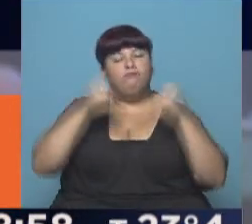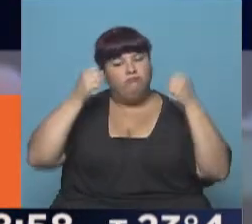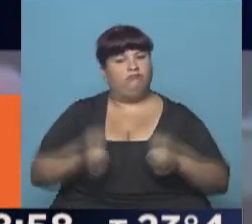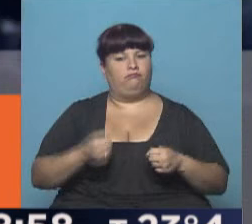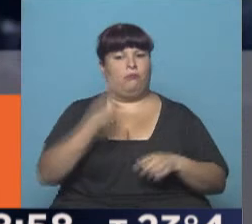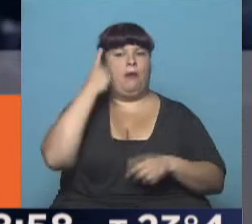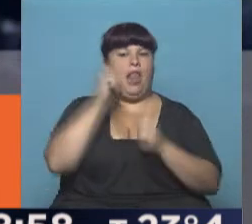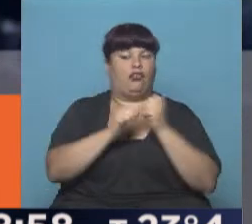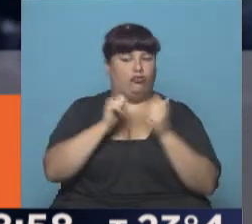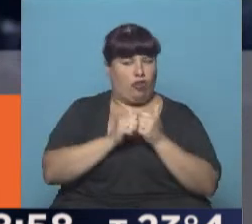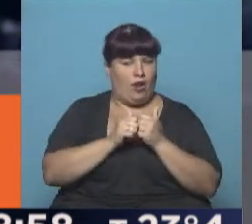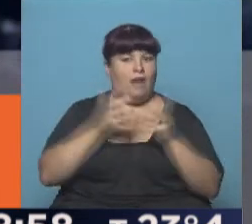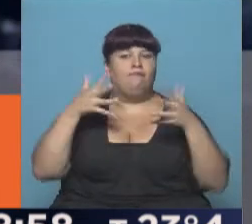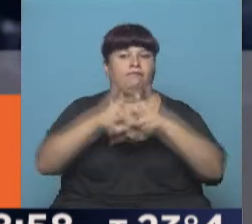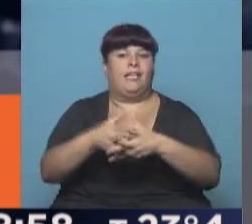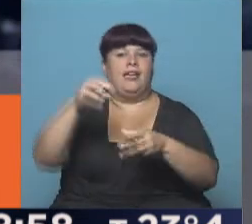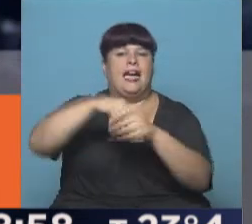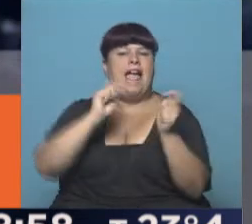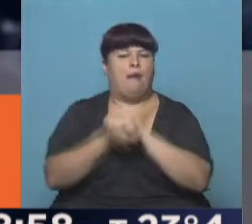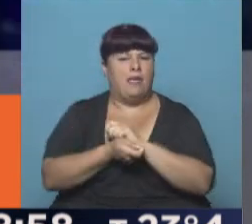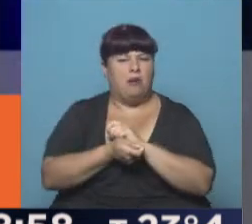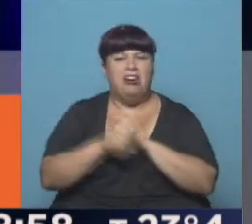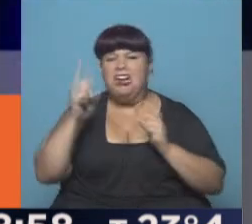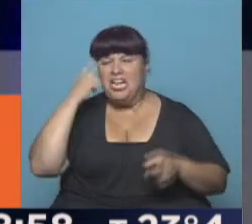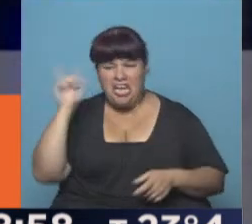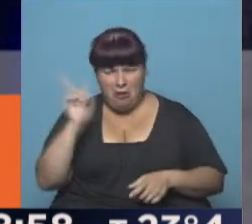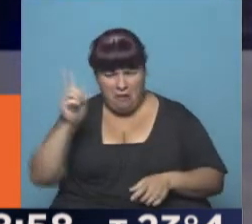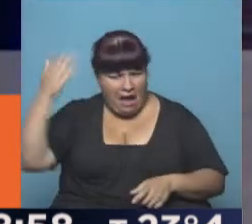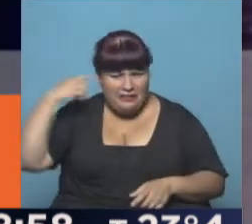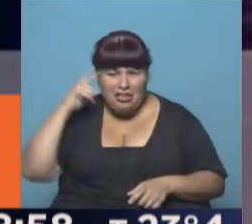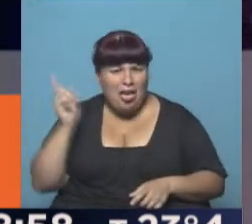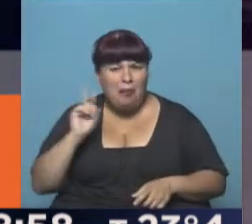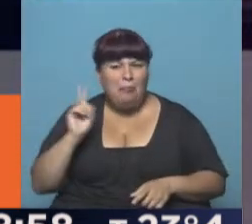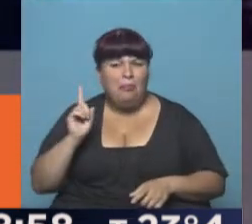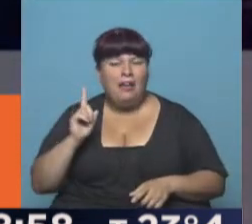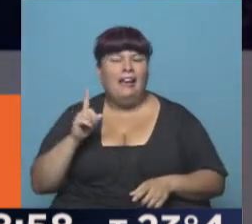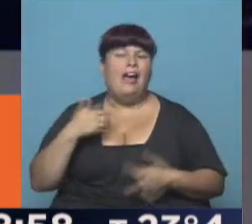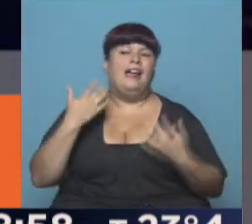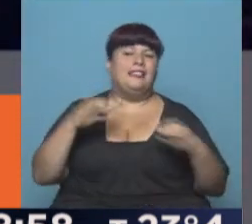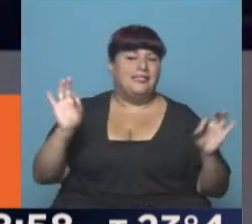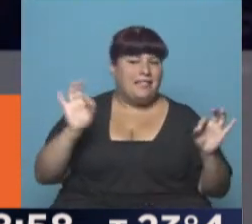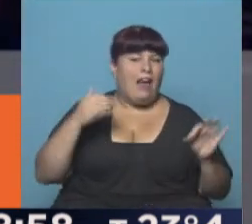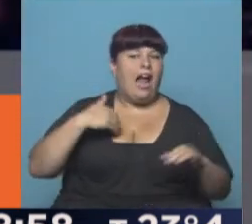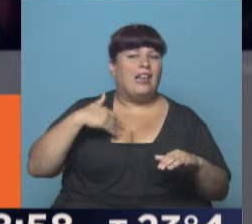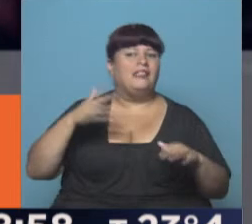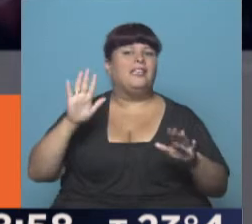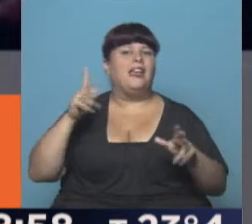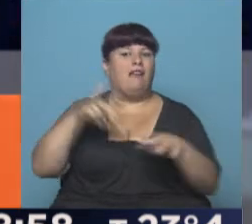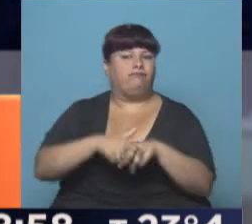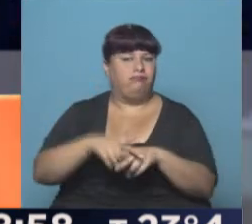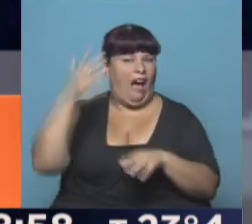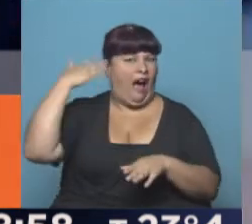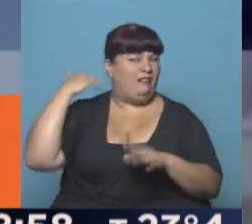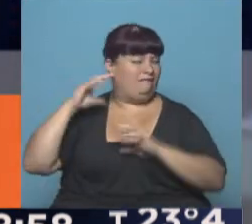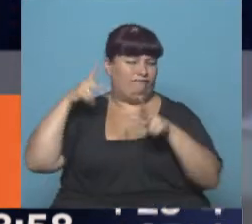decisión histórica cuando integramos Cambiemos. No, eso ni pensábamos antes, que fue evitar que siguiera la Argentina que